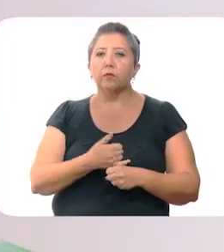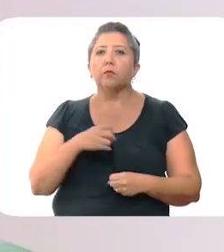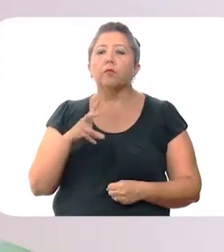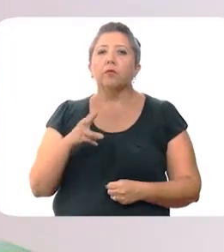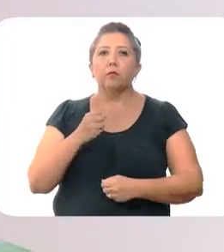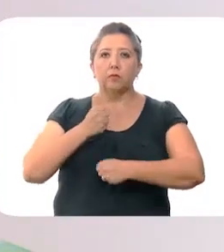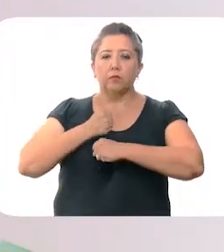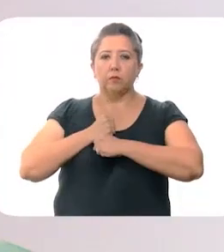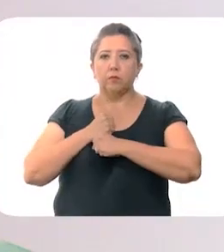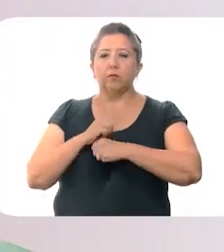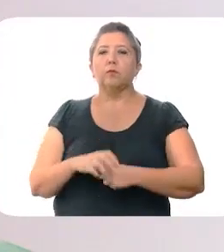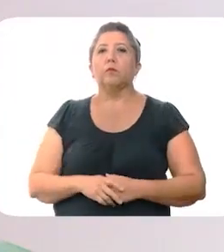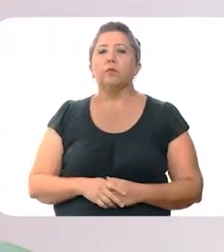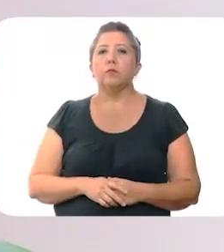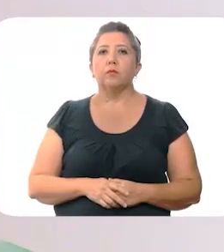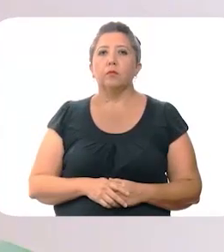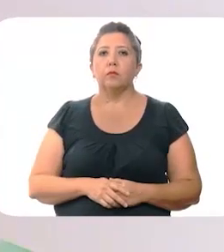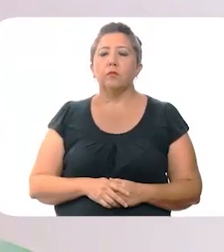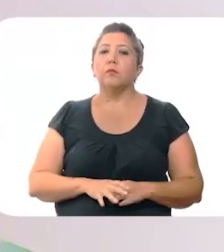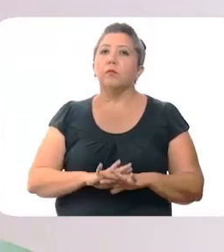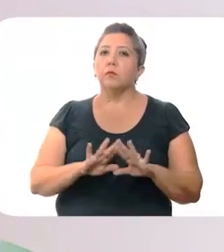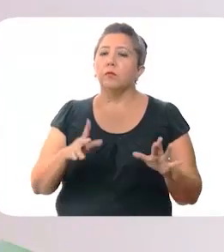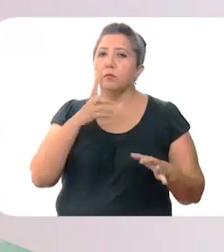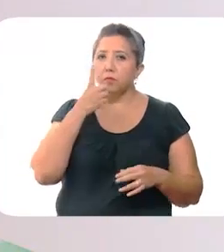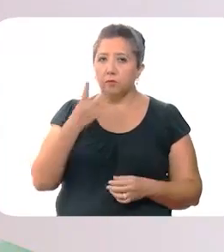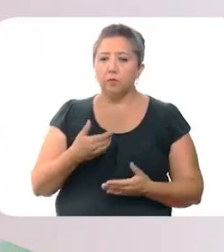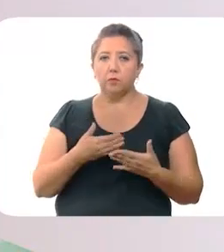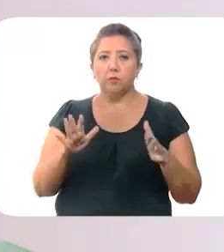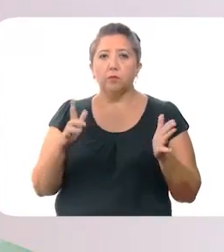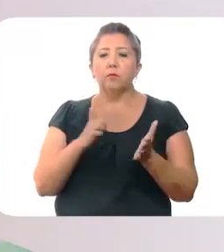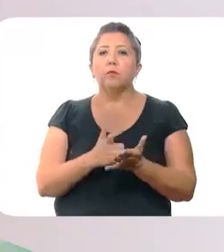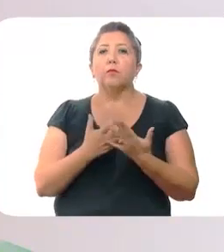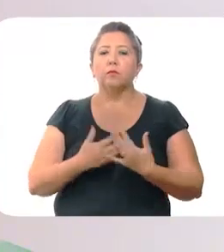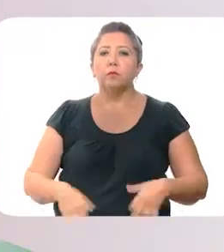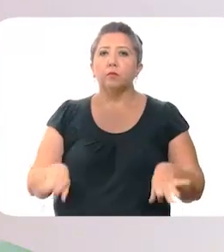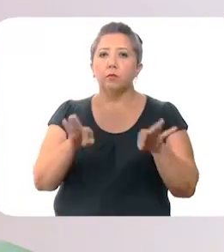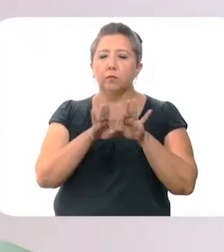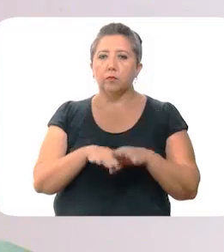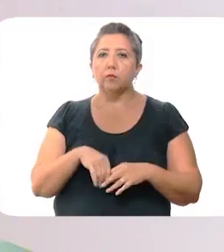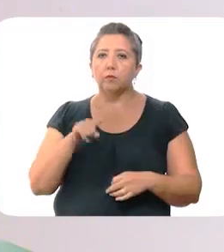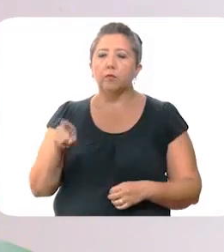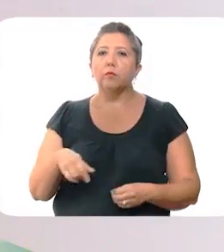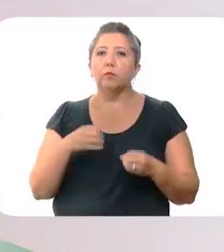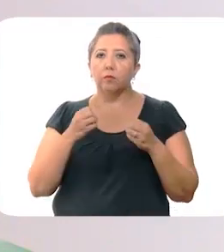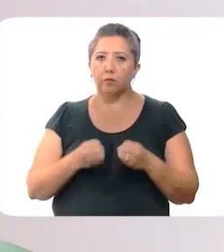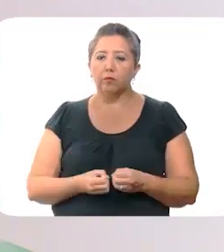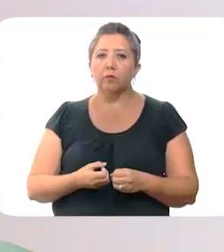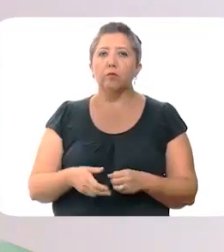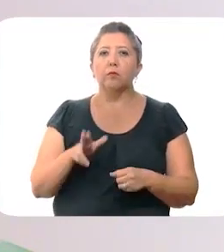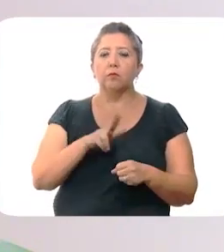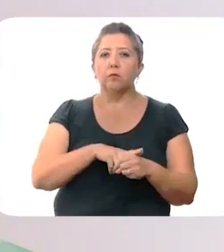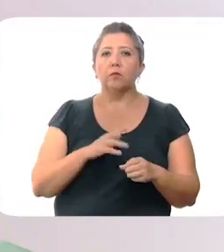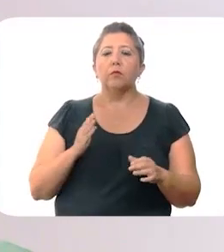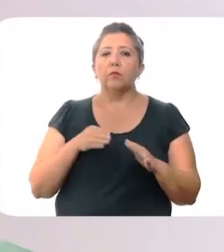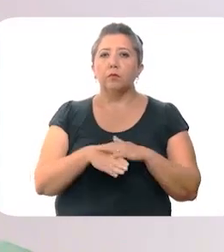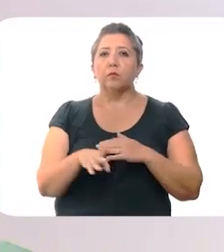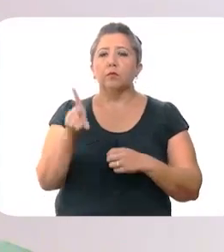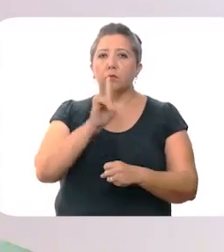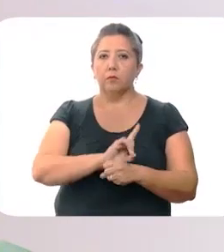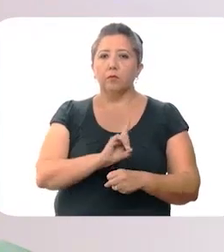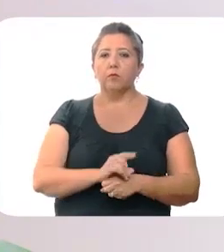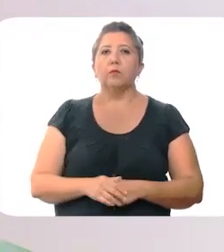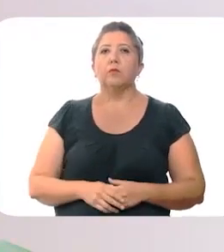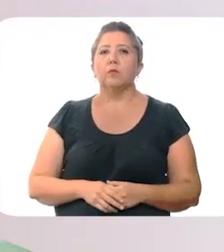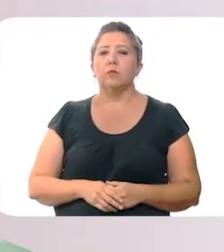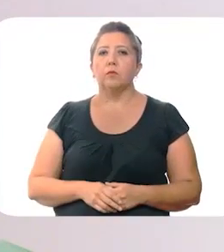Bienestar y las Fuerzas Armadas. Como se ha señalado, en la reapertura económica, los datos más importantes son la ocupación hospitalaria y los